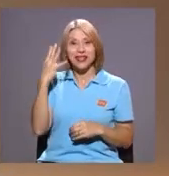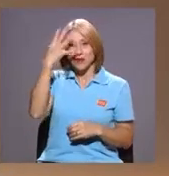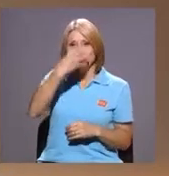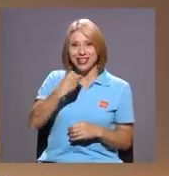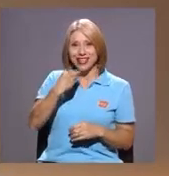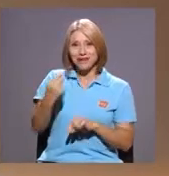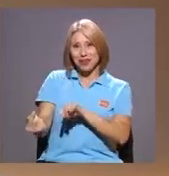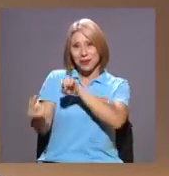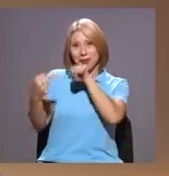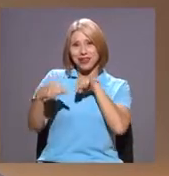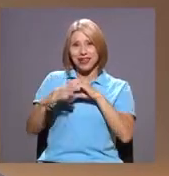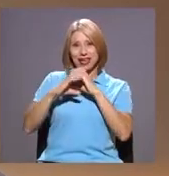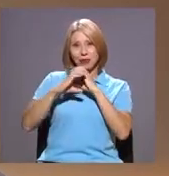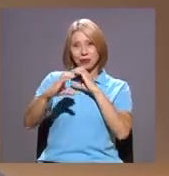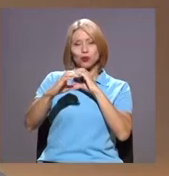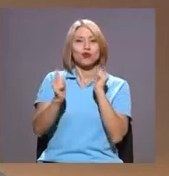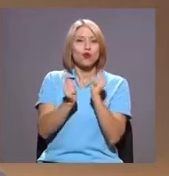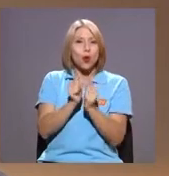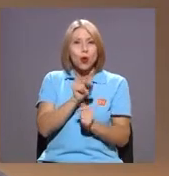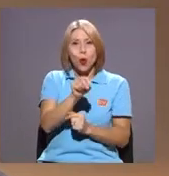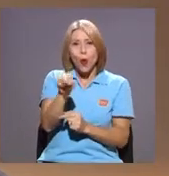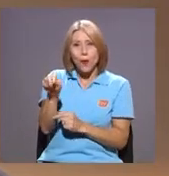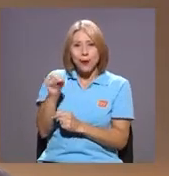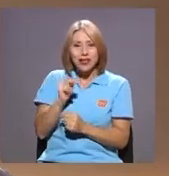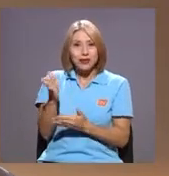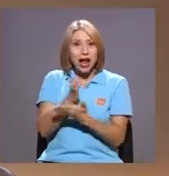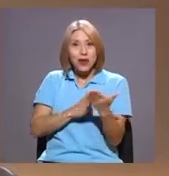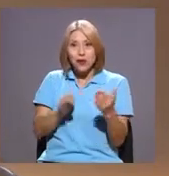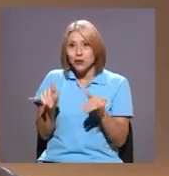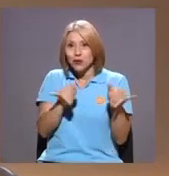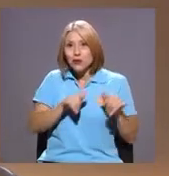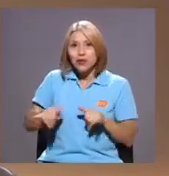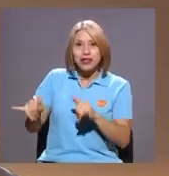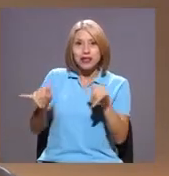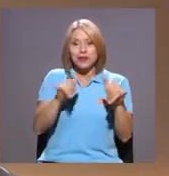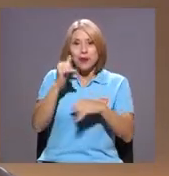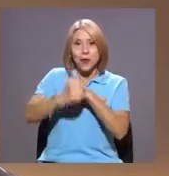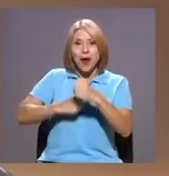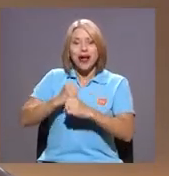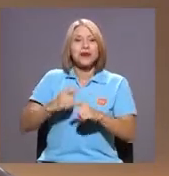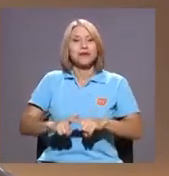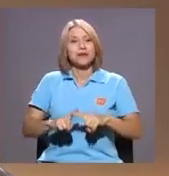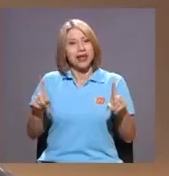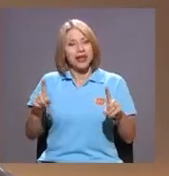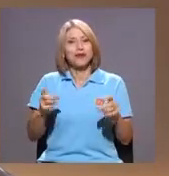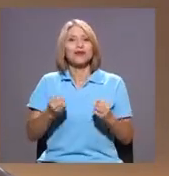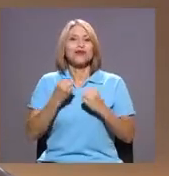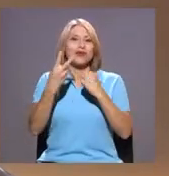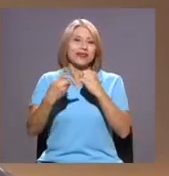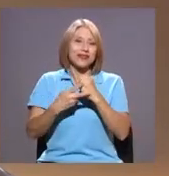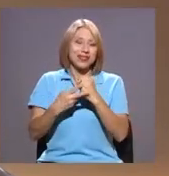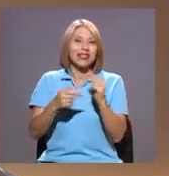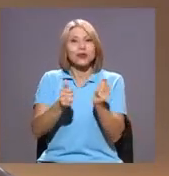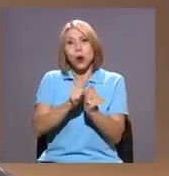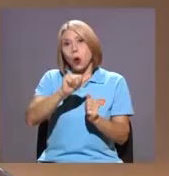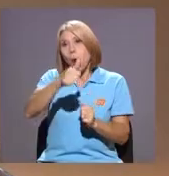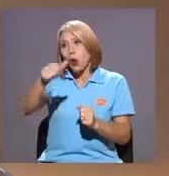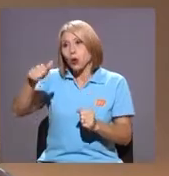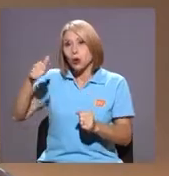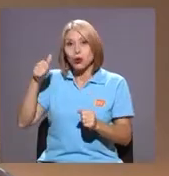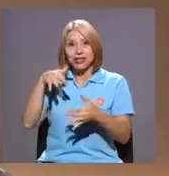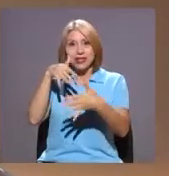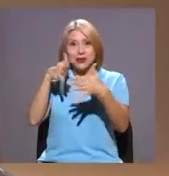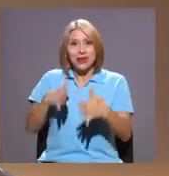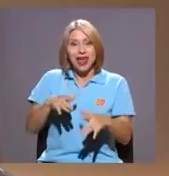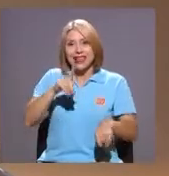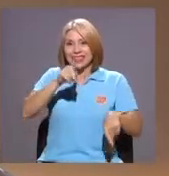bus con muchos compañeros, algunos del mismo año uh-huh. o grado, pero en muchos casos con otros de otros años, otro grado,